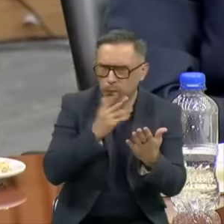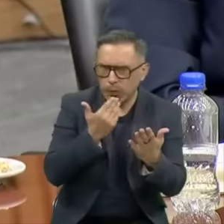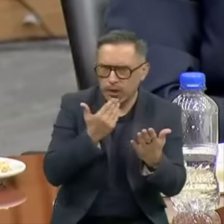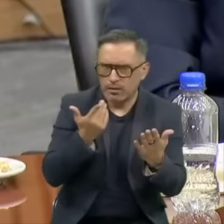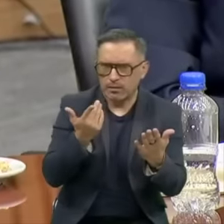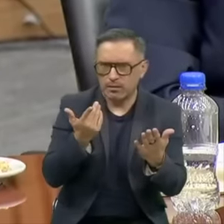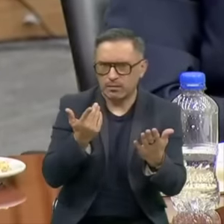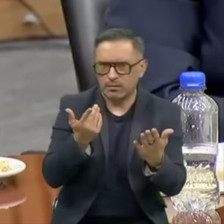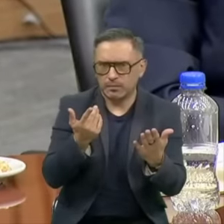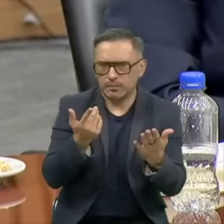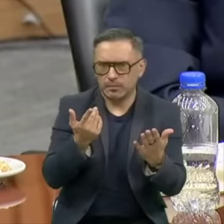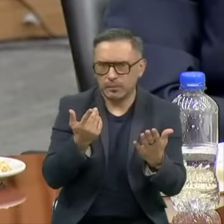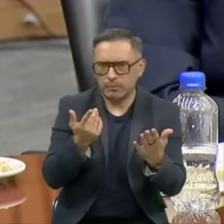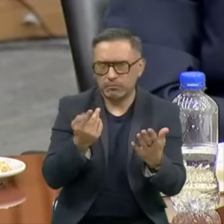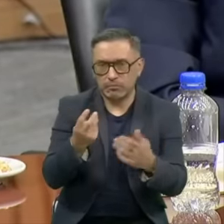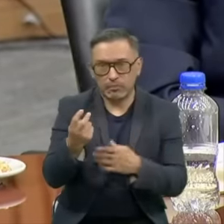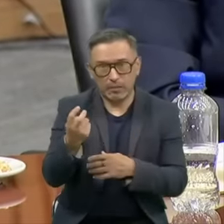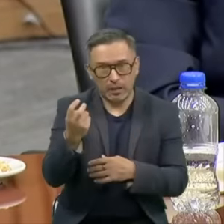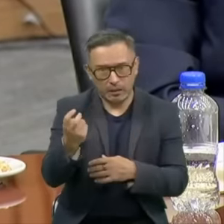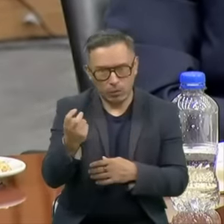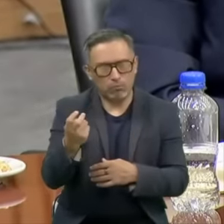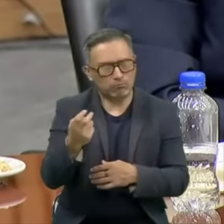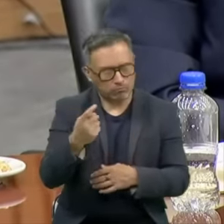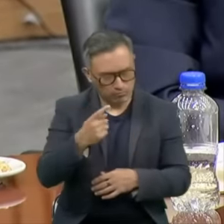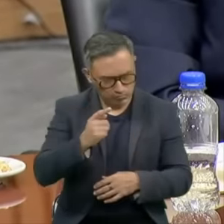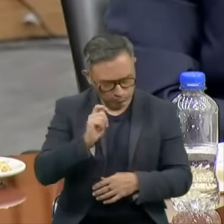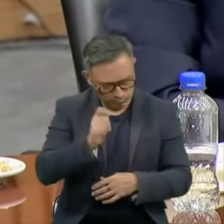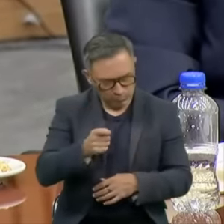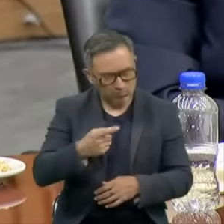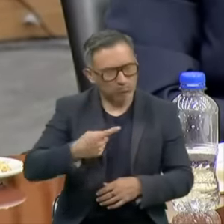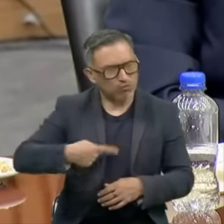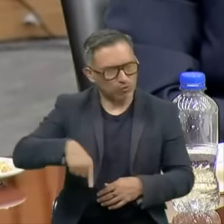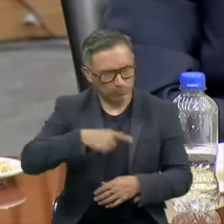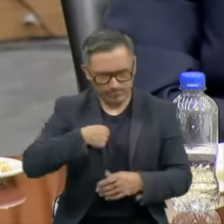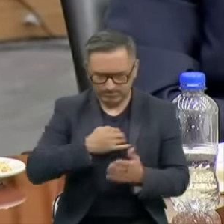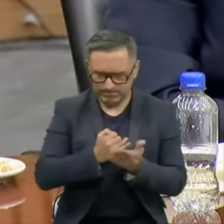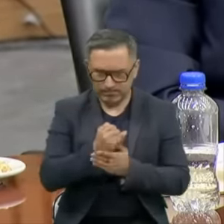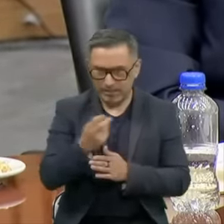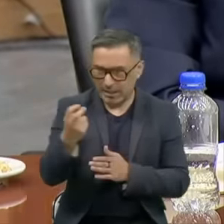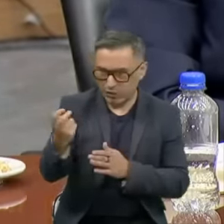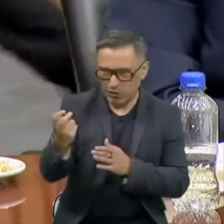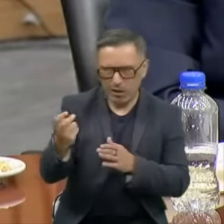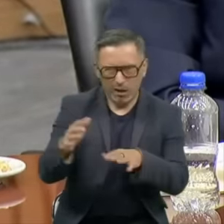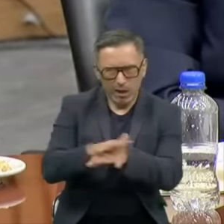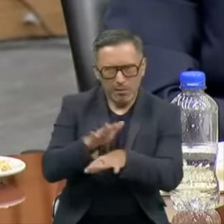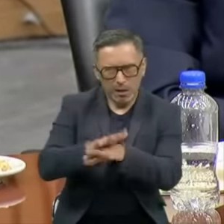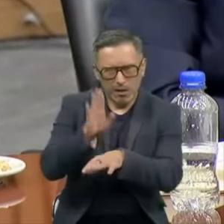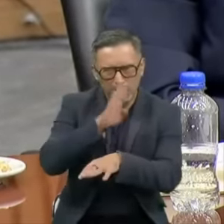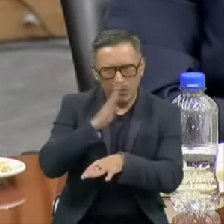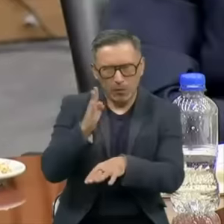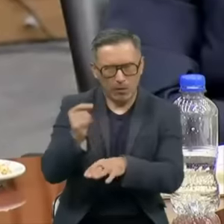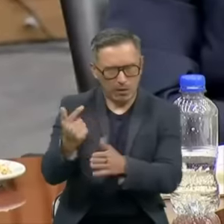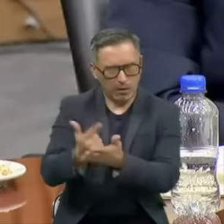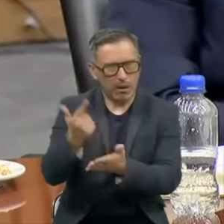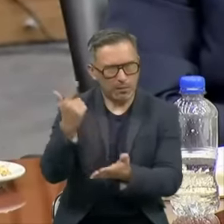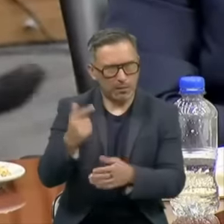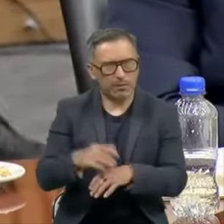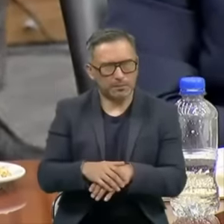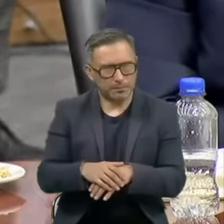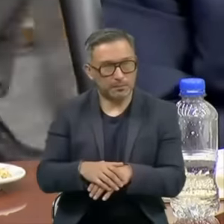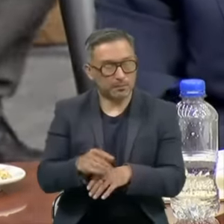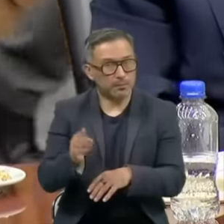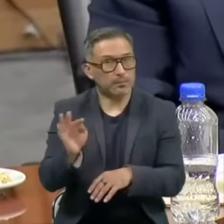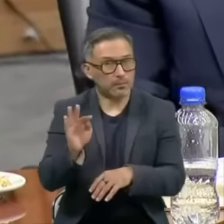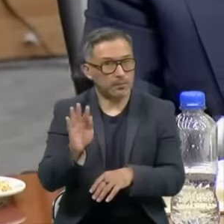Eso lo sostenemos nosotros, nos parece grave, porque además tiene consecuencias o